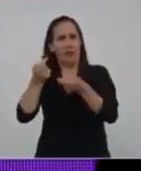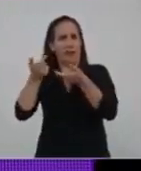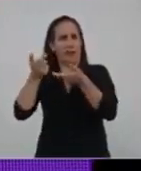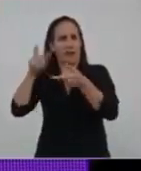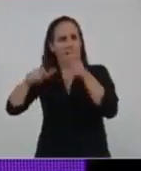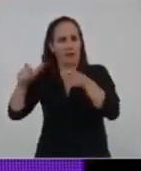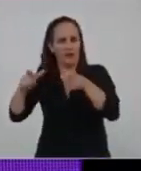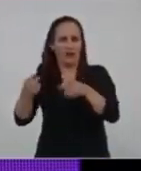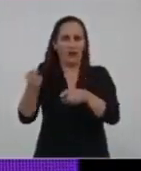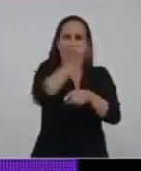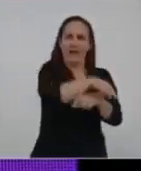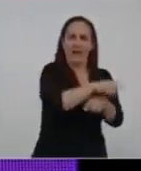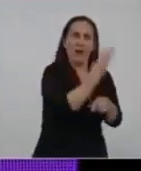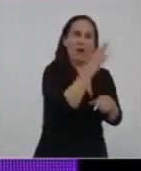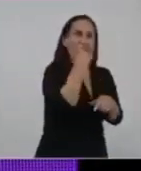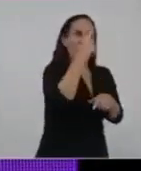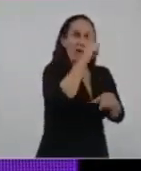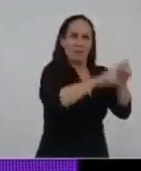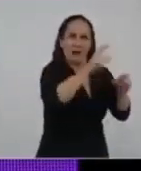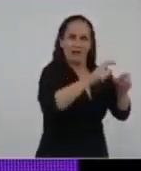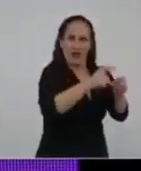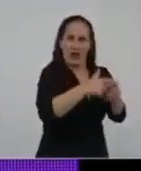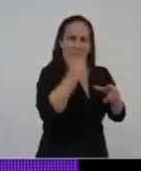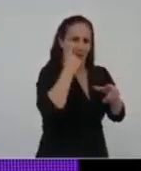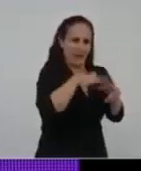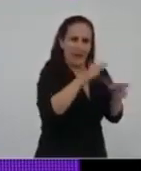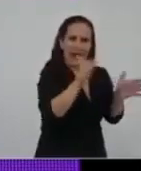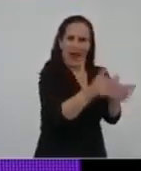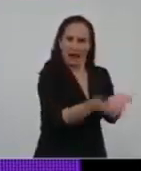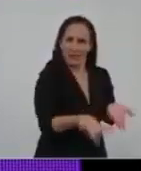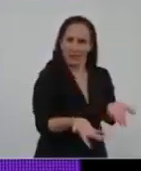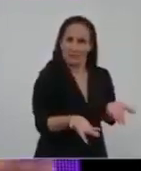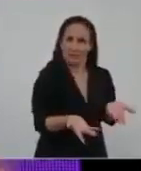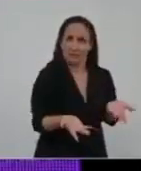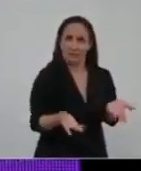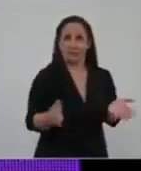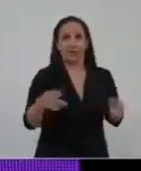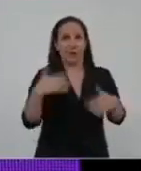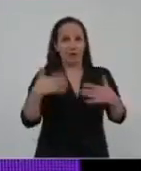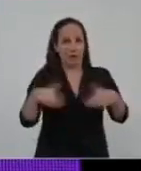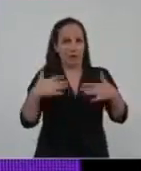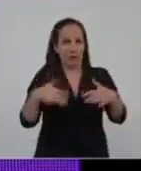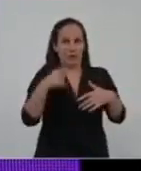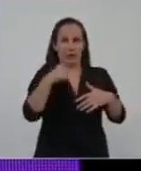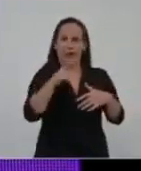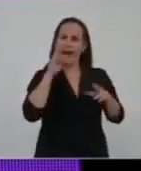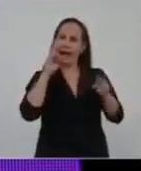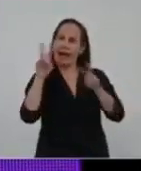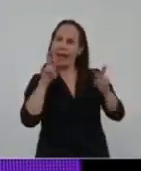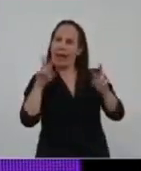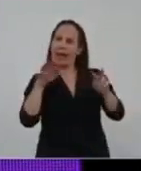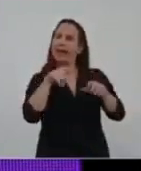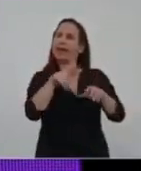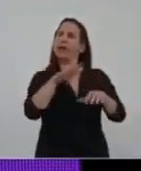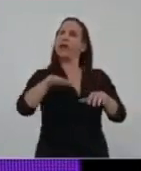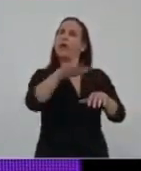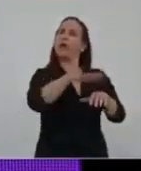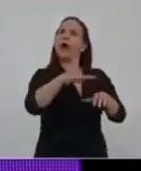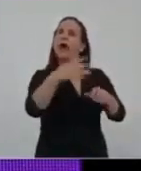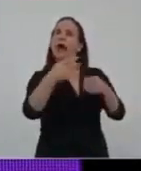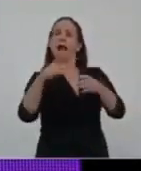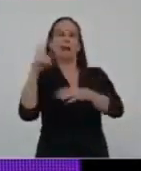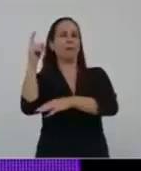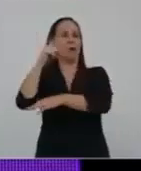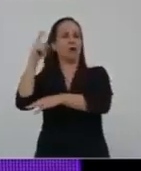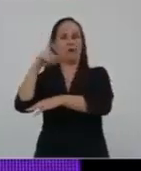40 mil en la villa 31 y vivienda ociosa por donde se la mire de lugares que están en